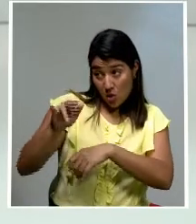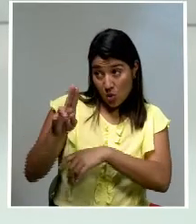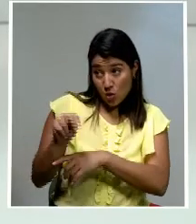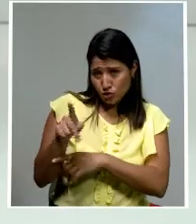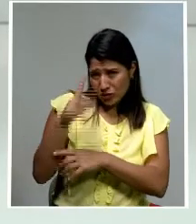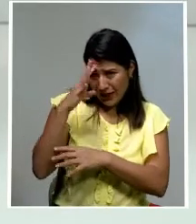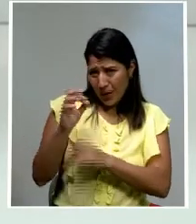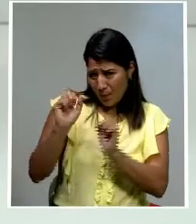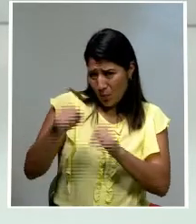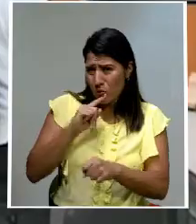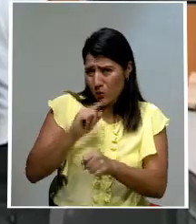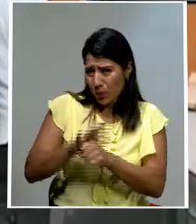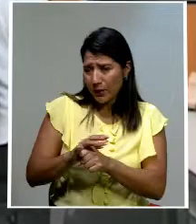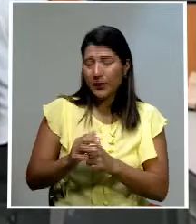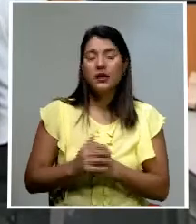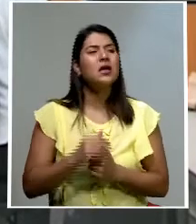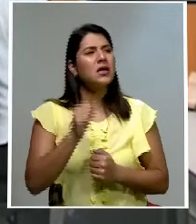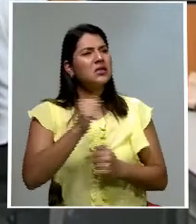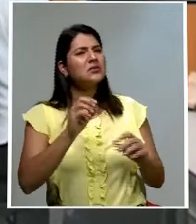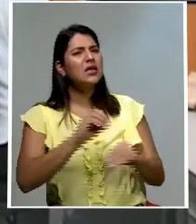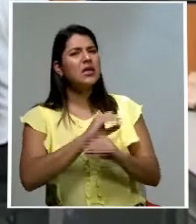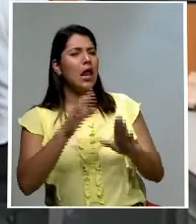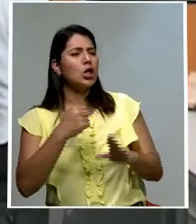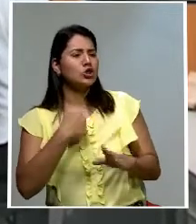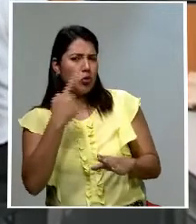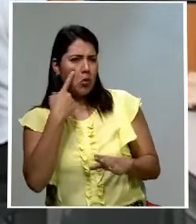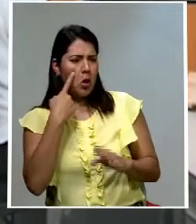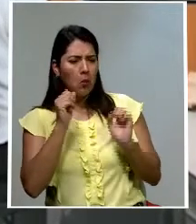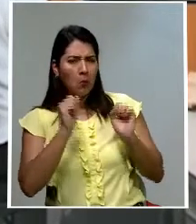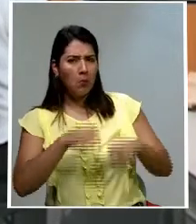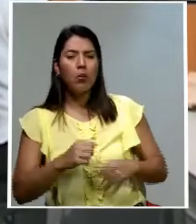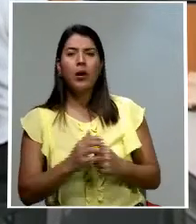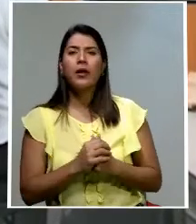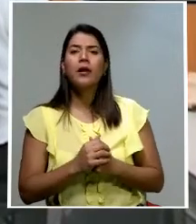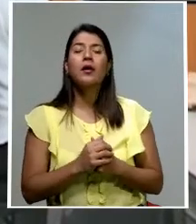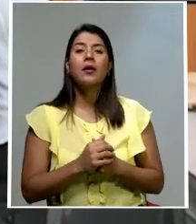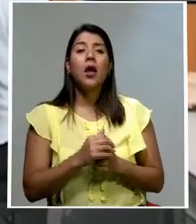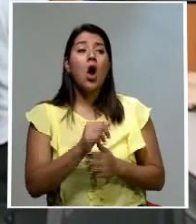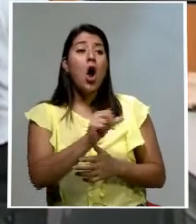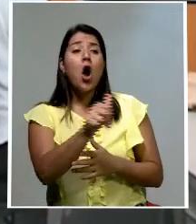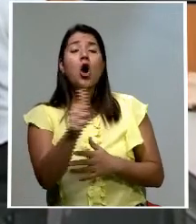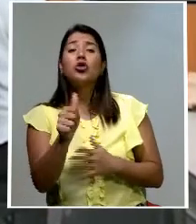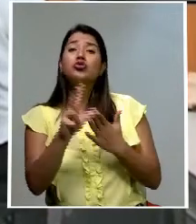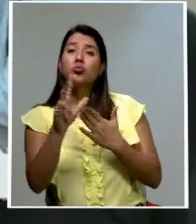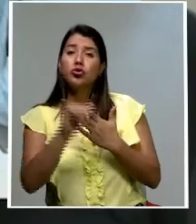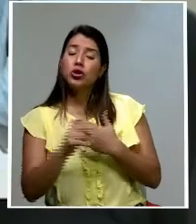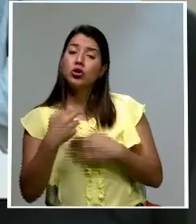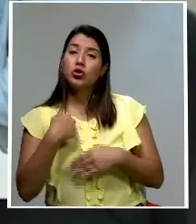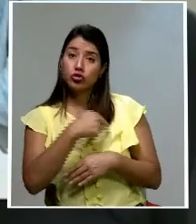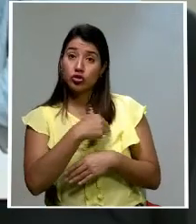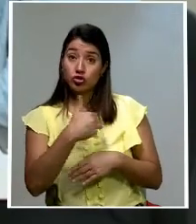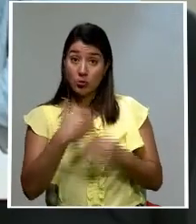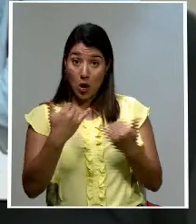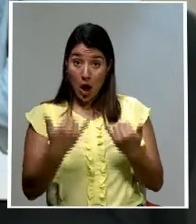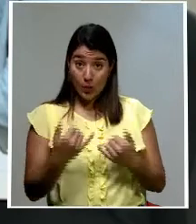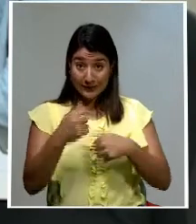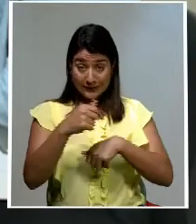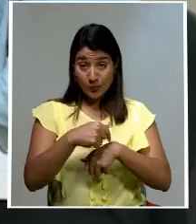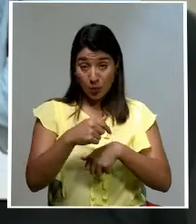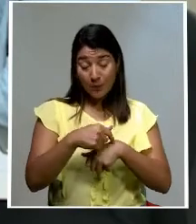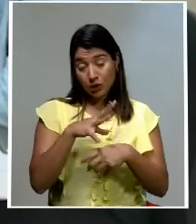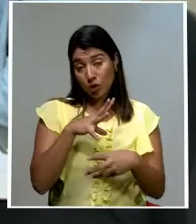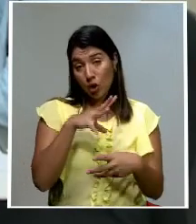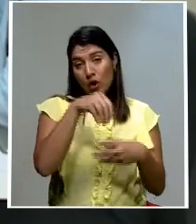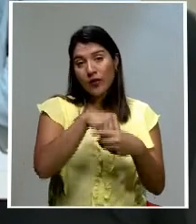posible todavía? Sí, claro, yo lo veo absolutamente posible. Los demás proyectos que nosotros tenemos en este momento y que forman parte